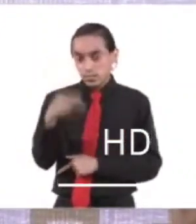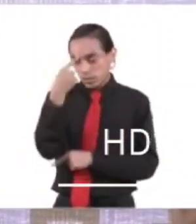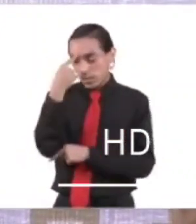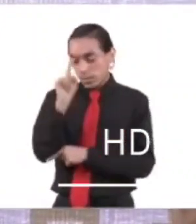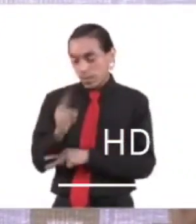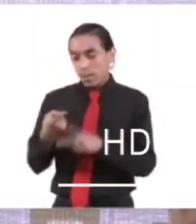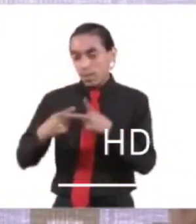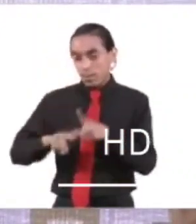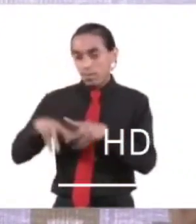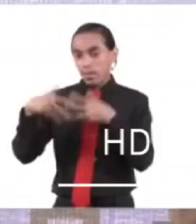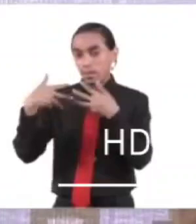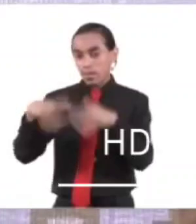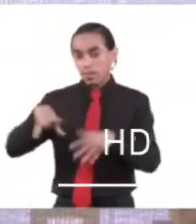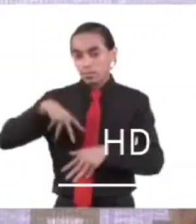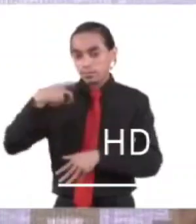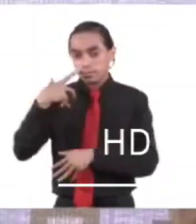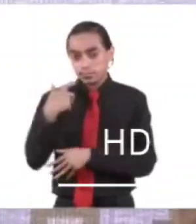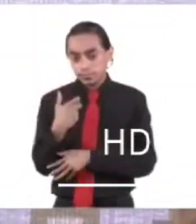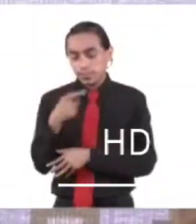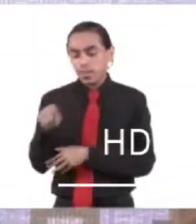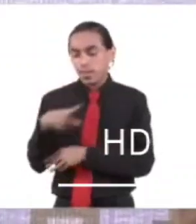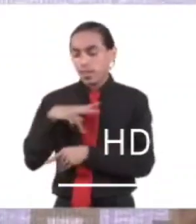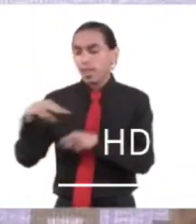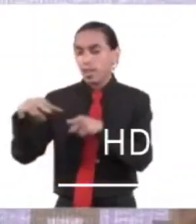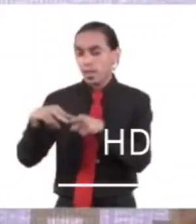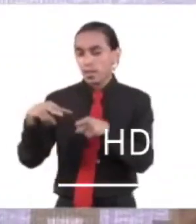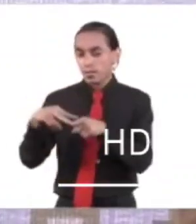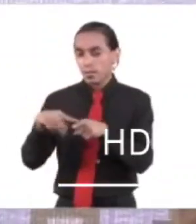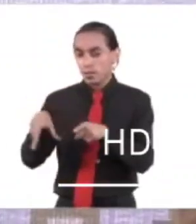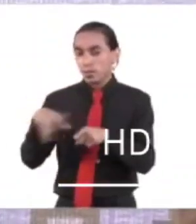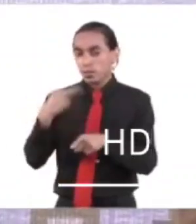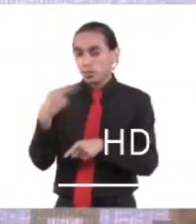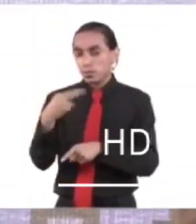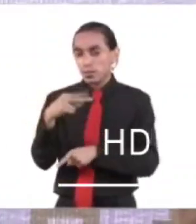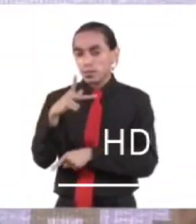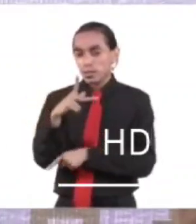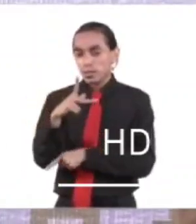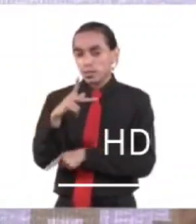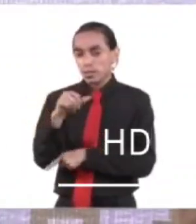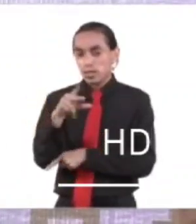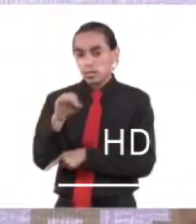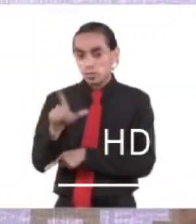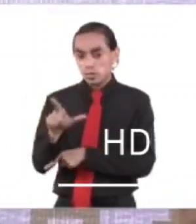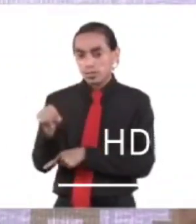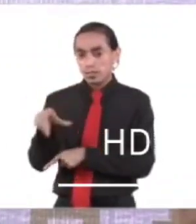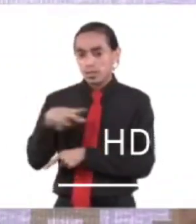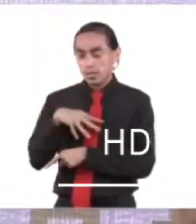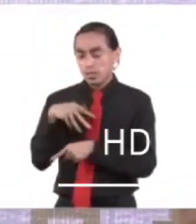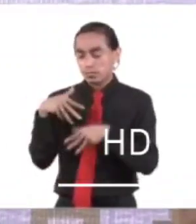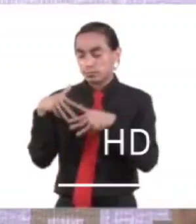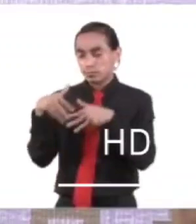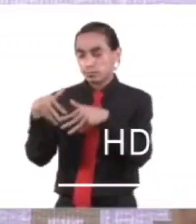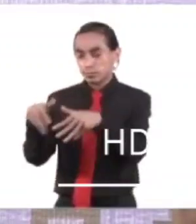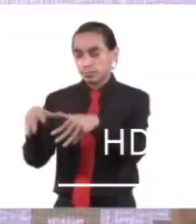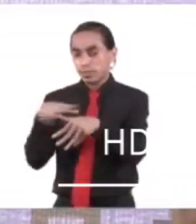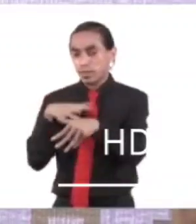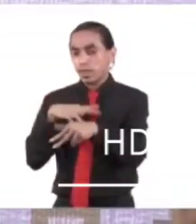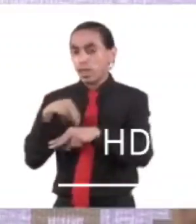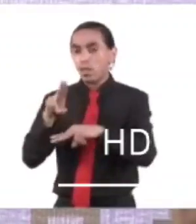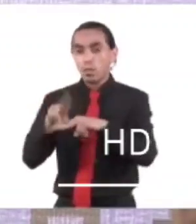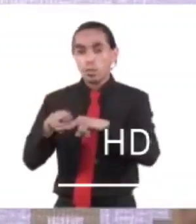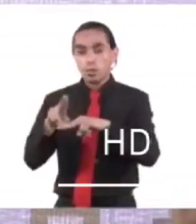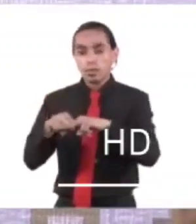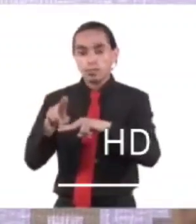batalla. Y nos fuimos al parquecito Pascual Ortiz Rubio, y ahí, encima de una